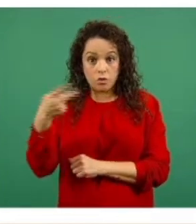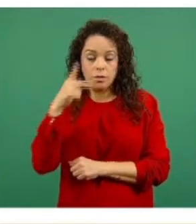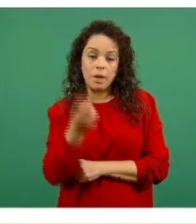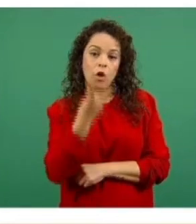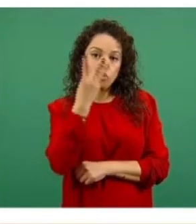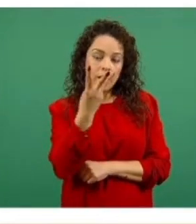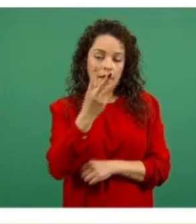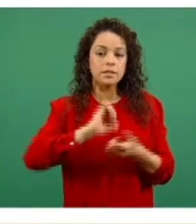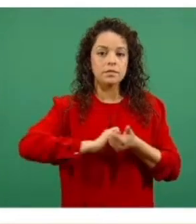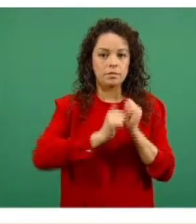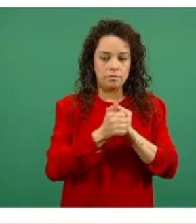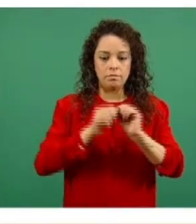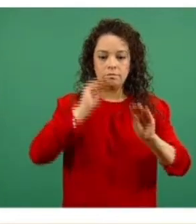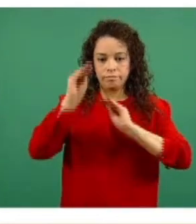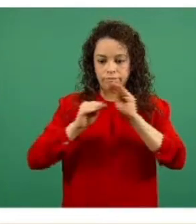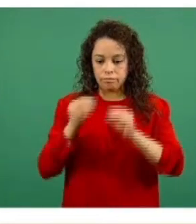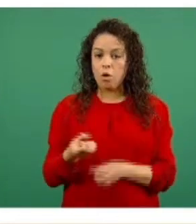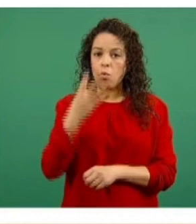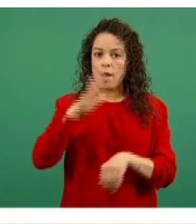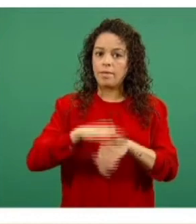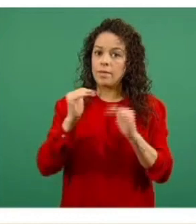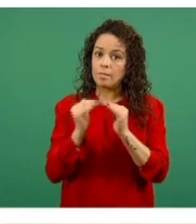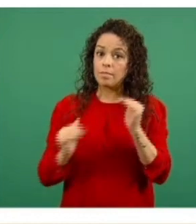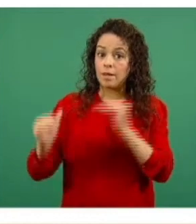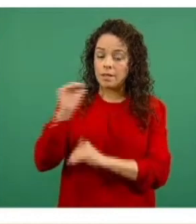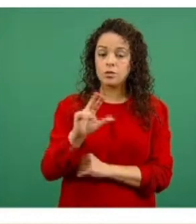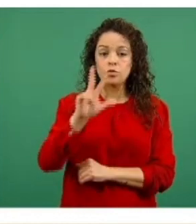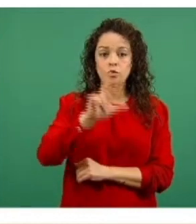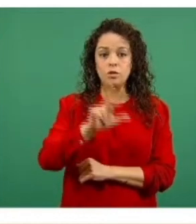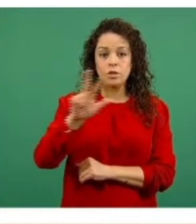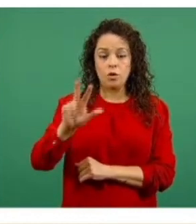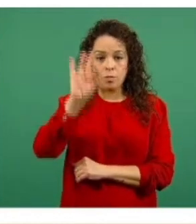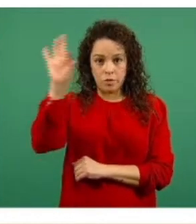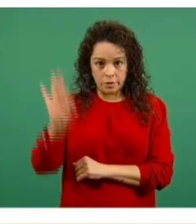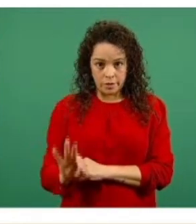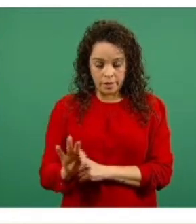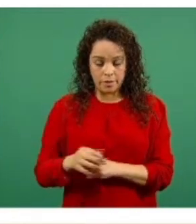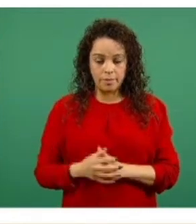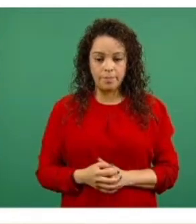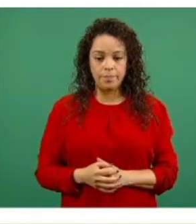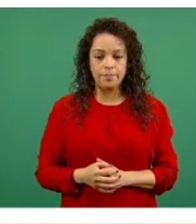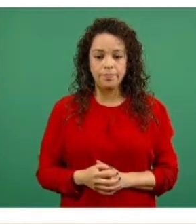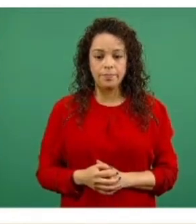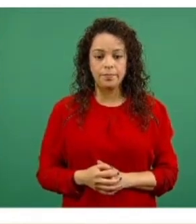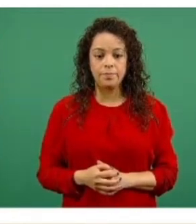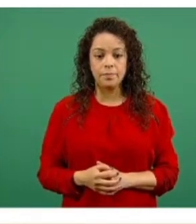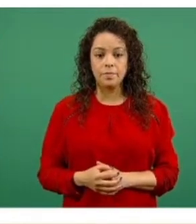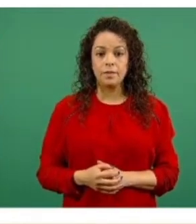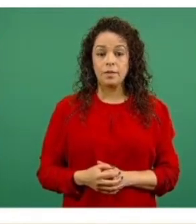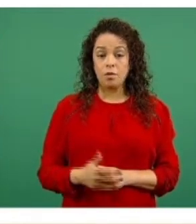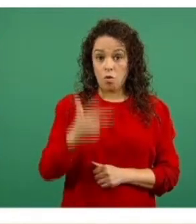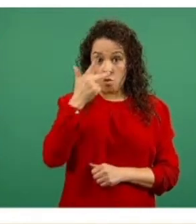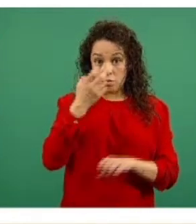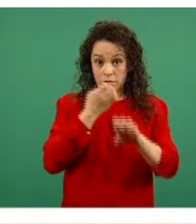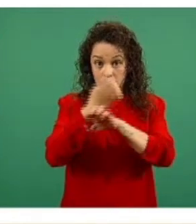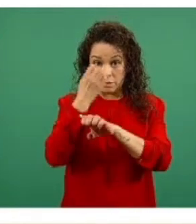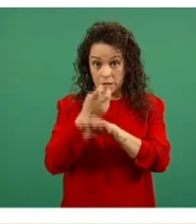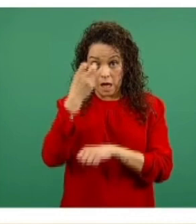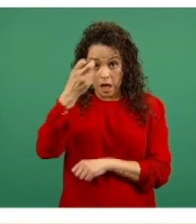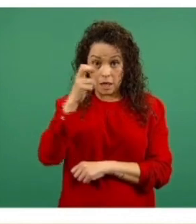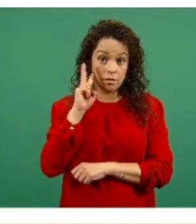un crecimiento del 88%. Solo en estos 8 estados